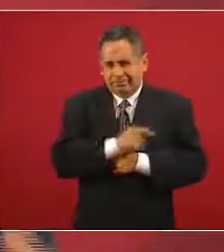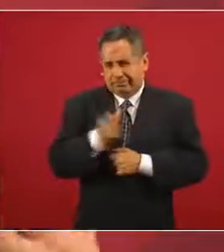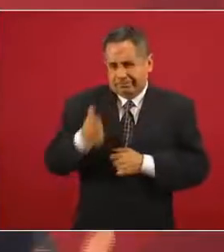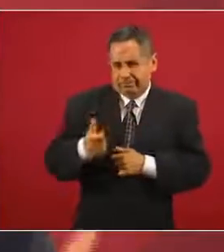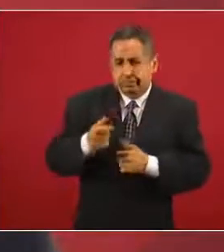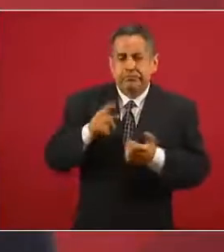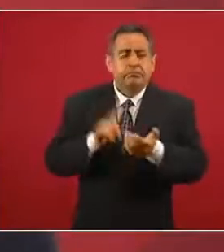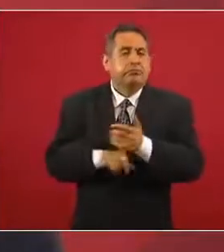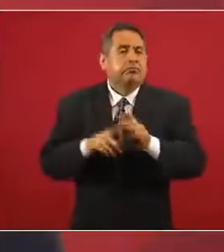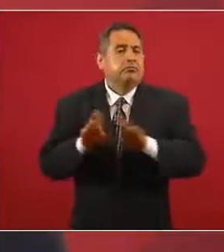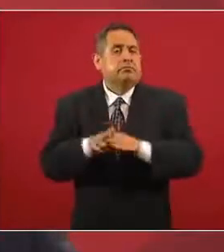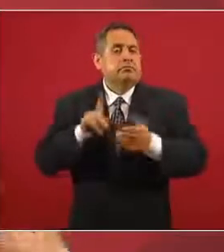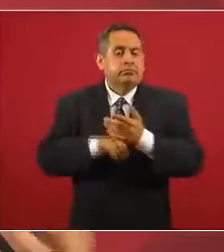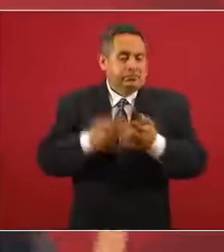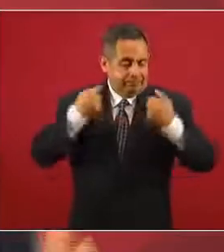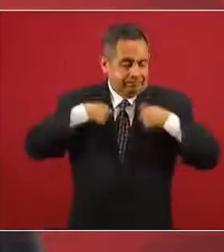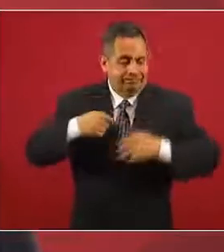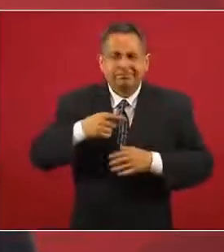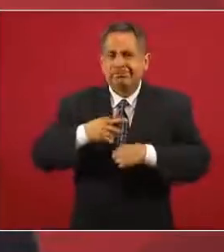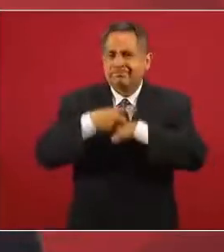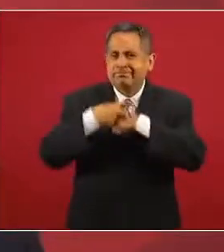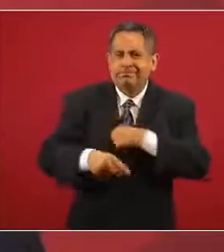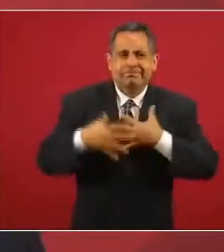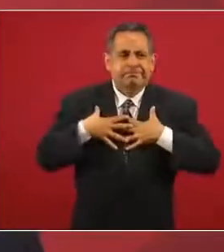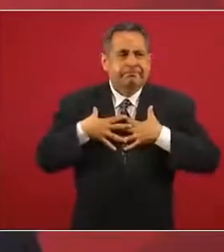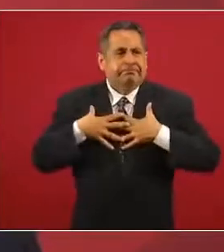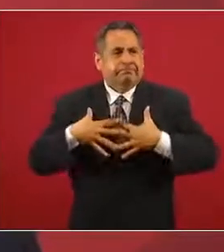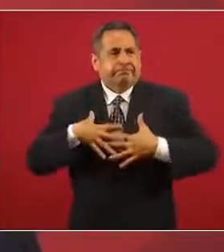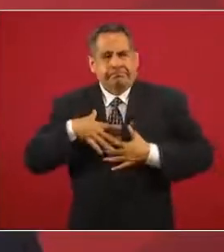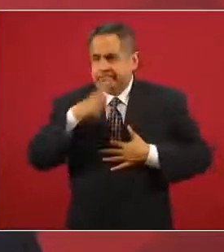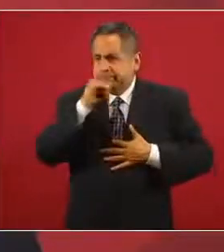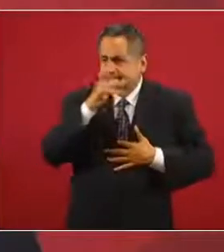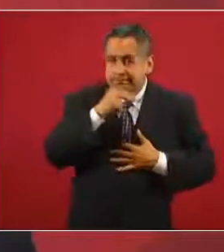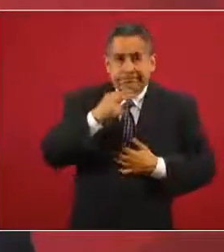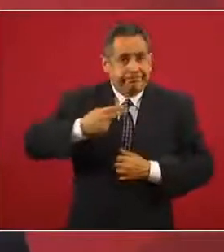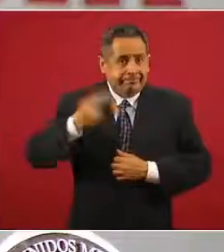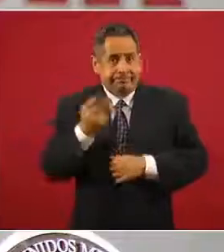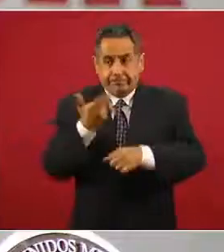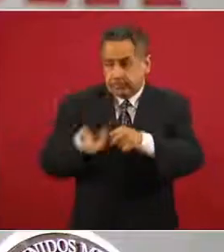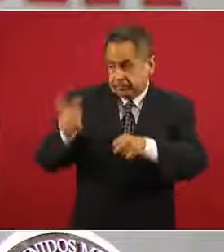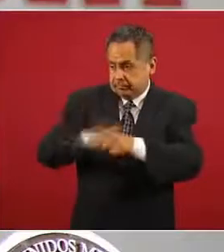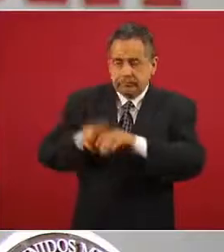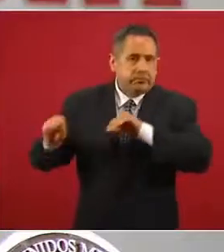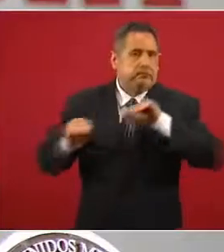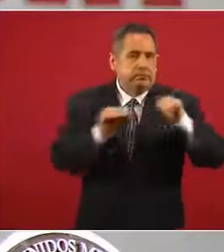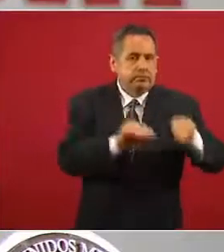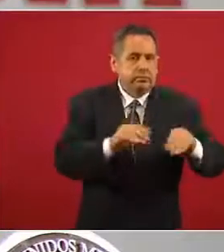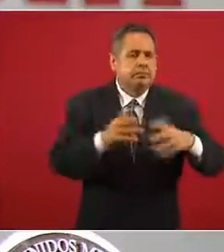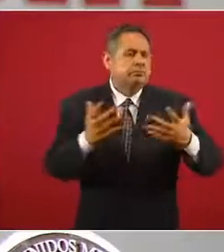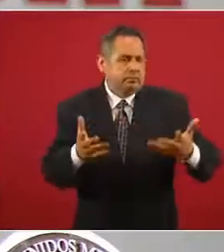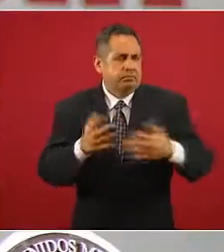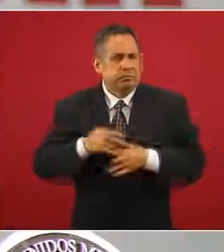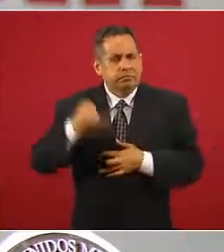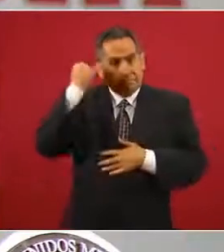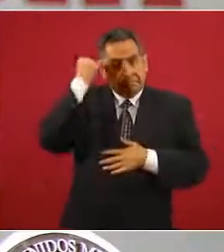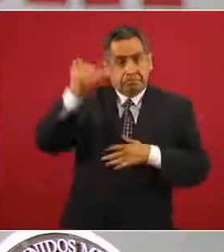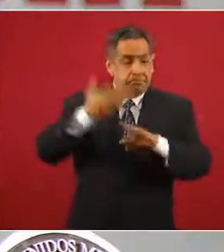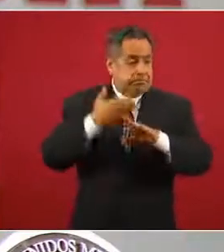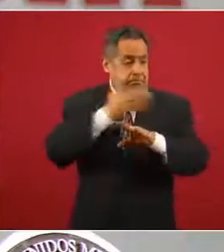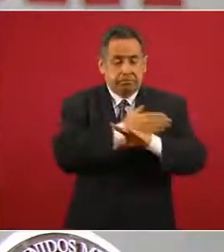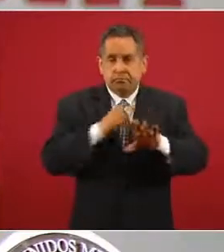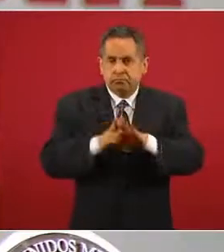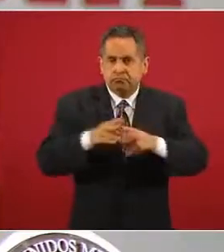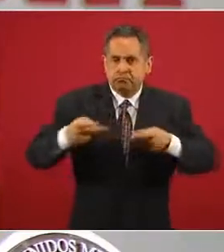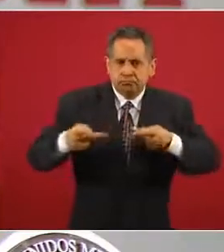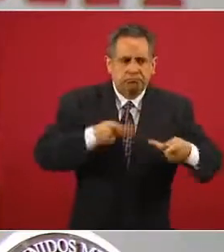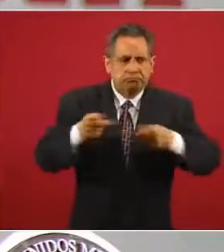propagación, daño pulmonar agudo, alta demanda hospitalaria. Y en esos modelos teóricos, pero también prácticos, de